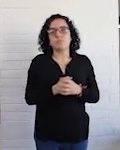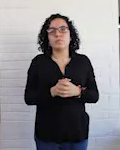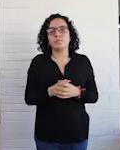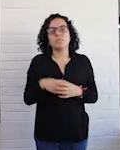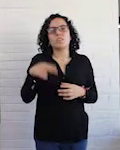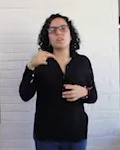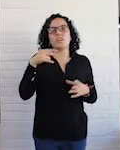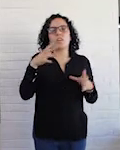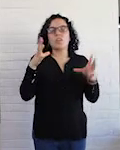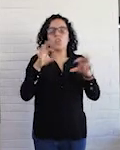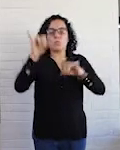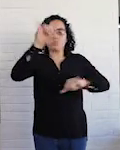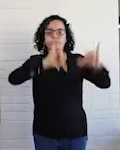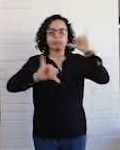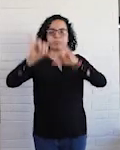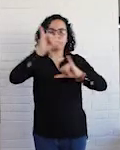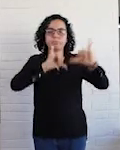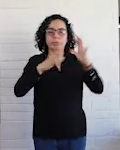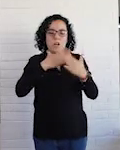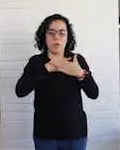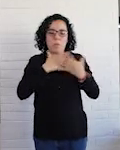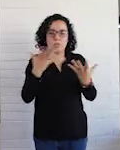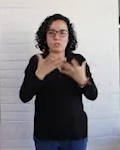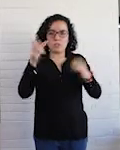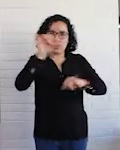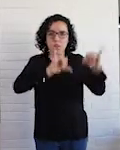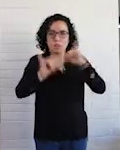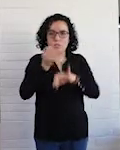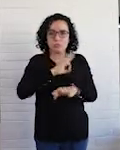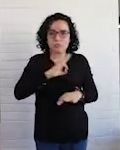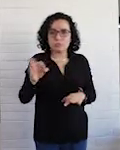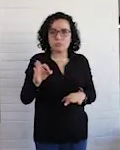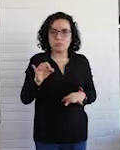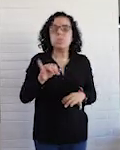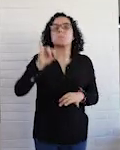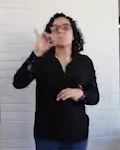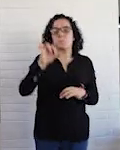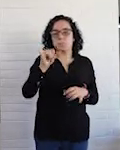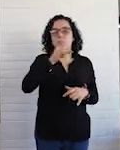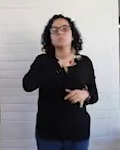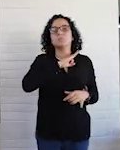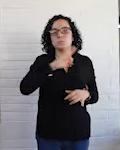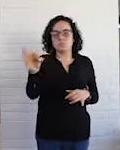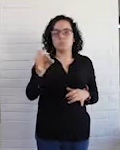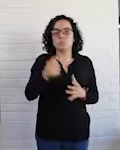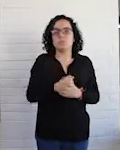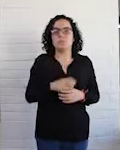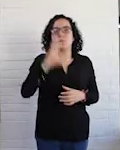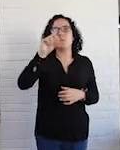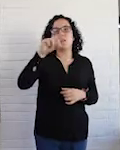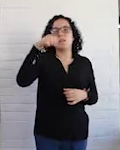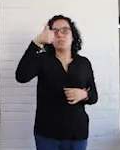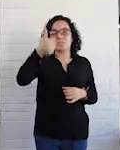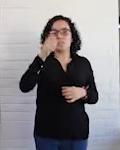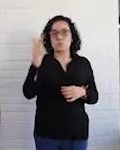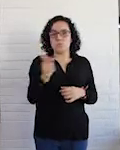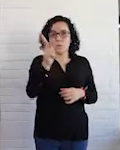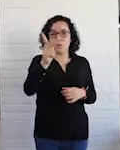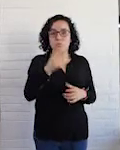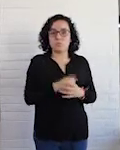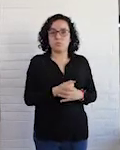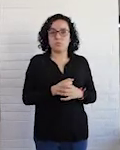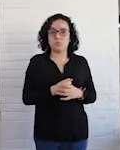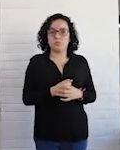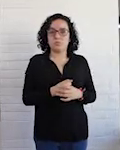el amor en laboratorio, y demostró que sí, que si se hacían 36 preguntas